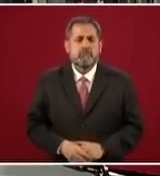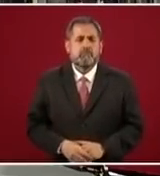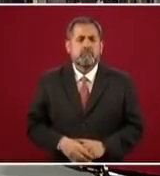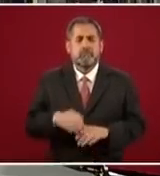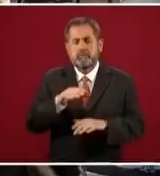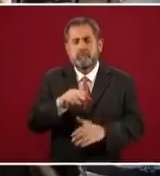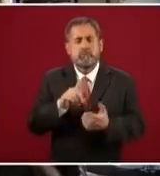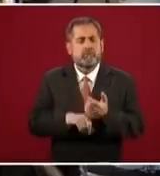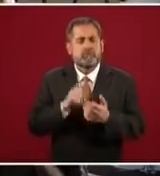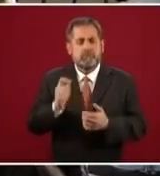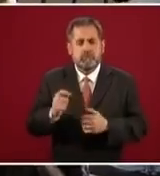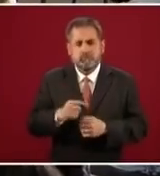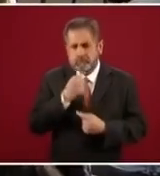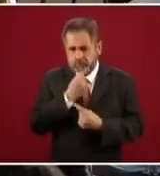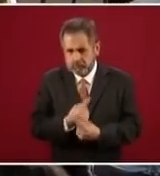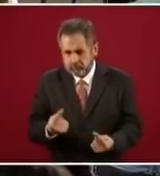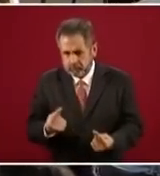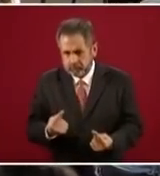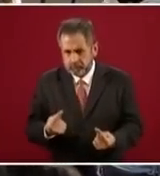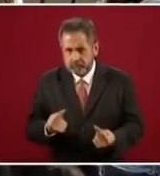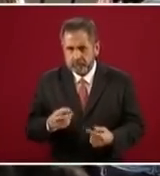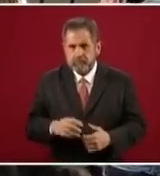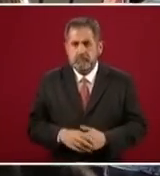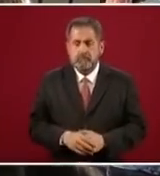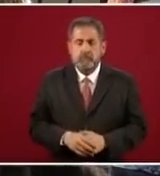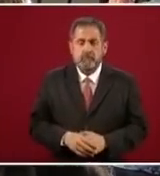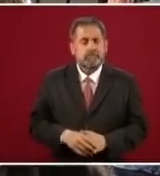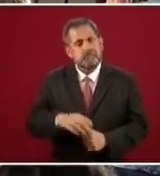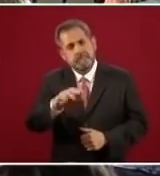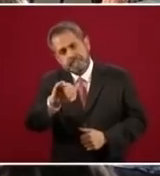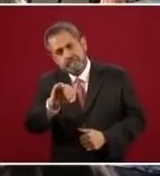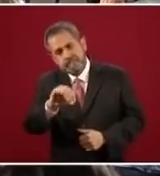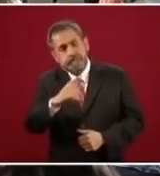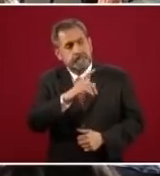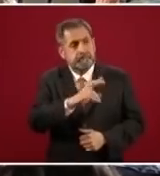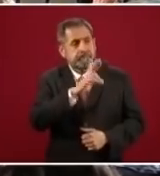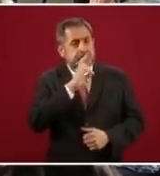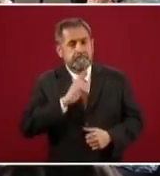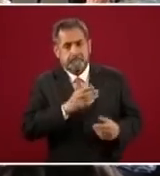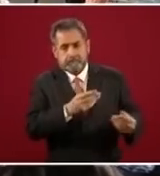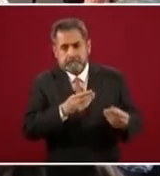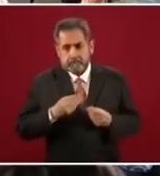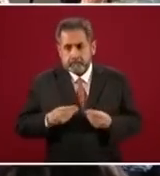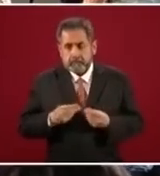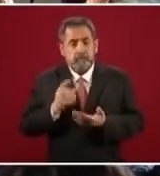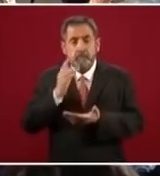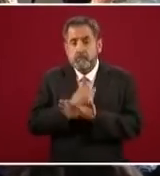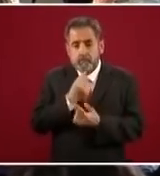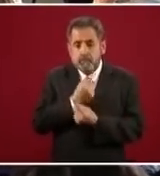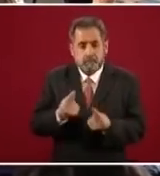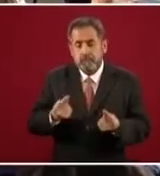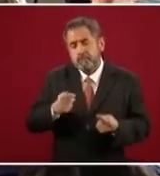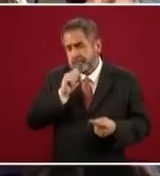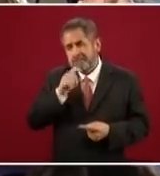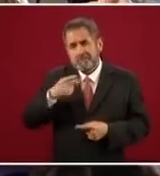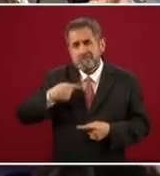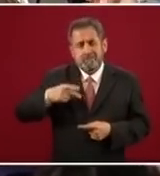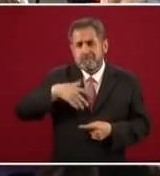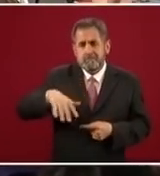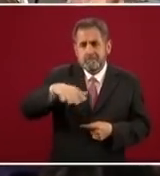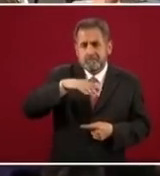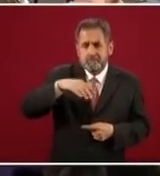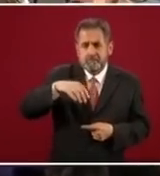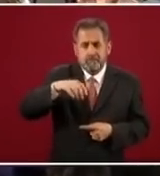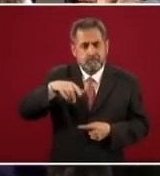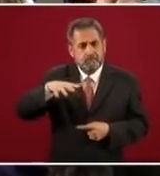sobre los niños, ¿verdad? Por ejemplo, el reporte que yo recibí es no nada más de niños, sino de personas, por ejemplo,